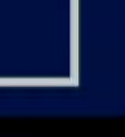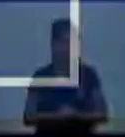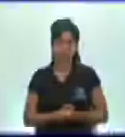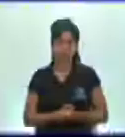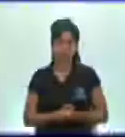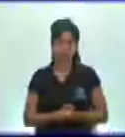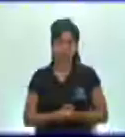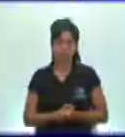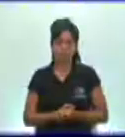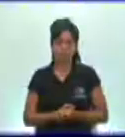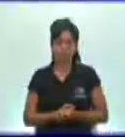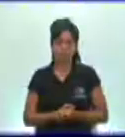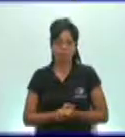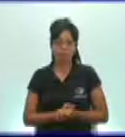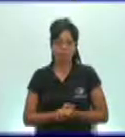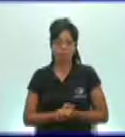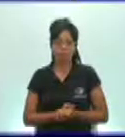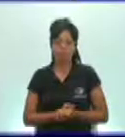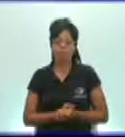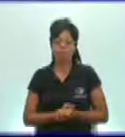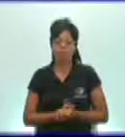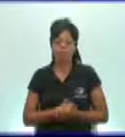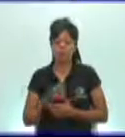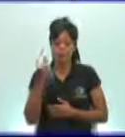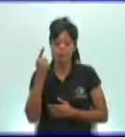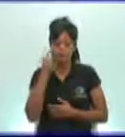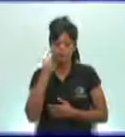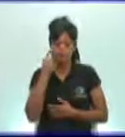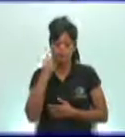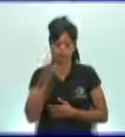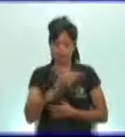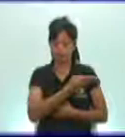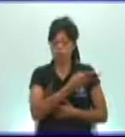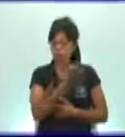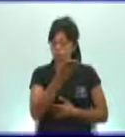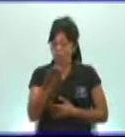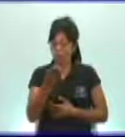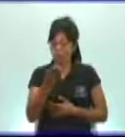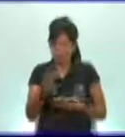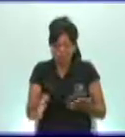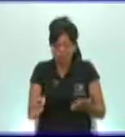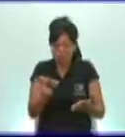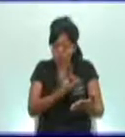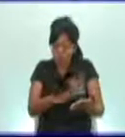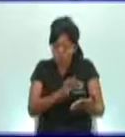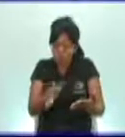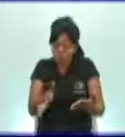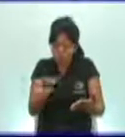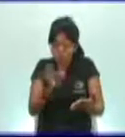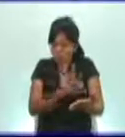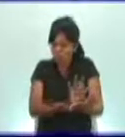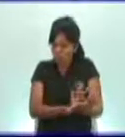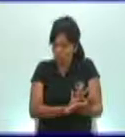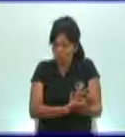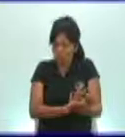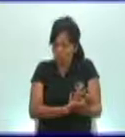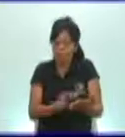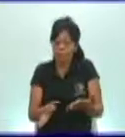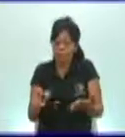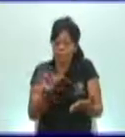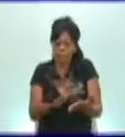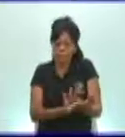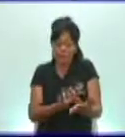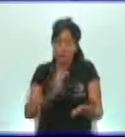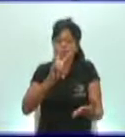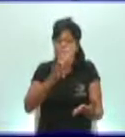Van ustedes a profundizar en su cuaderno complementario desde las páginas 38 a